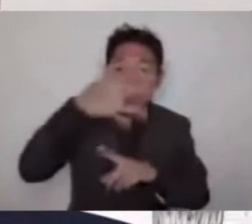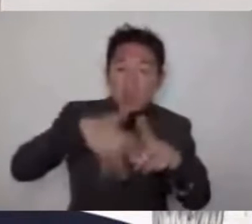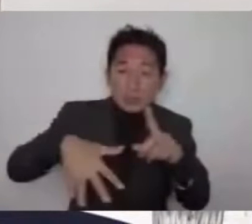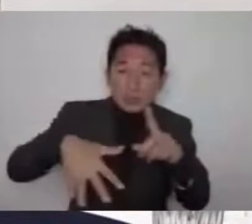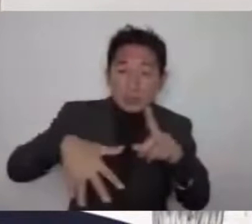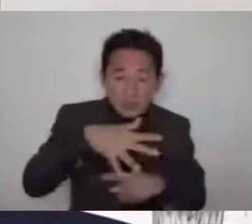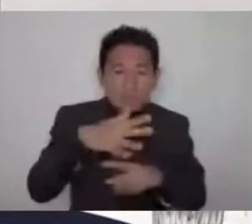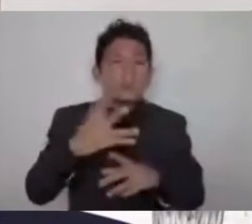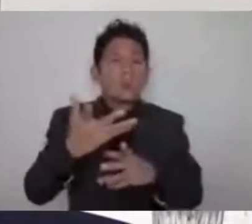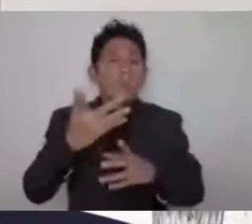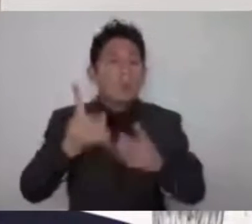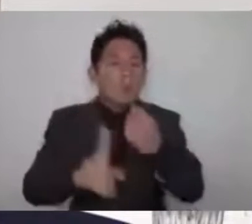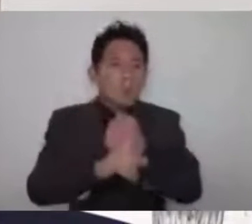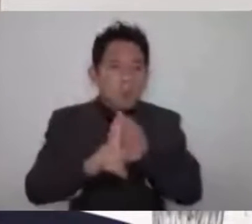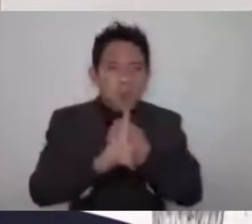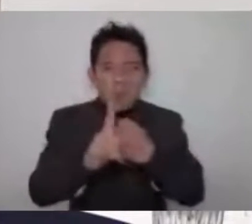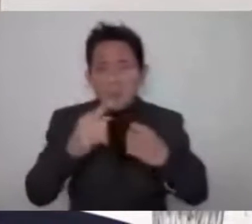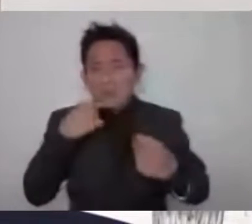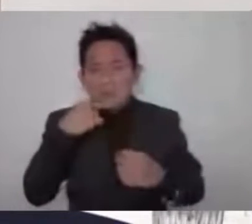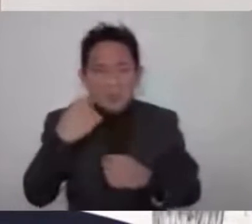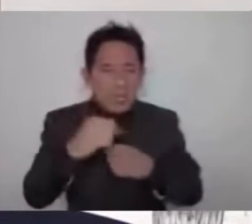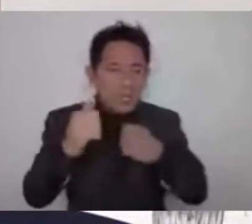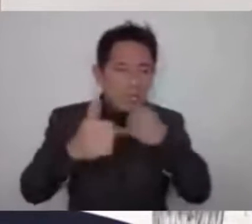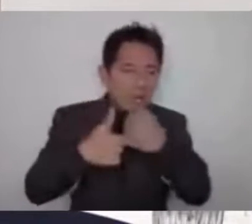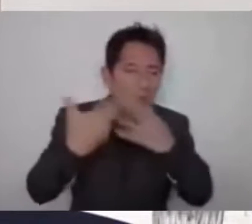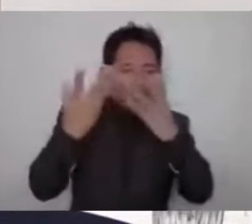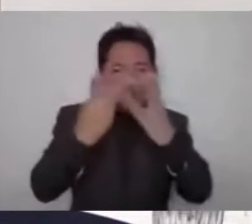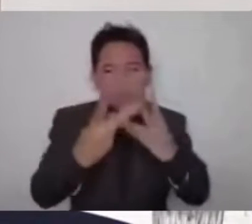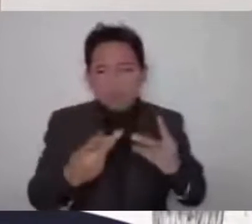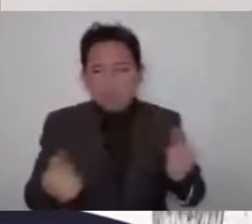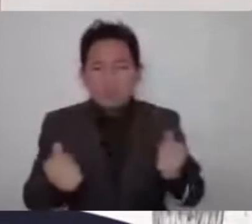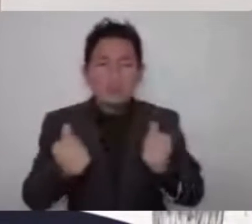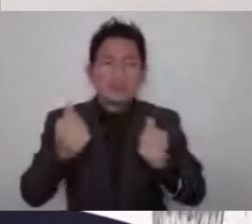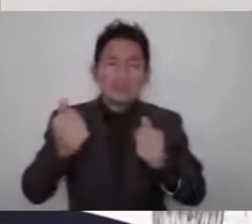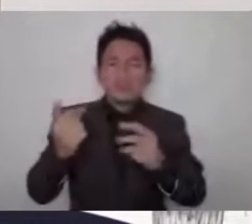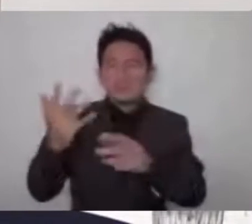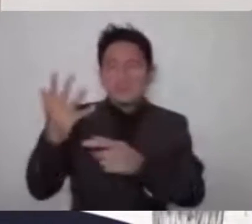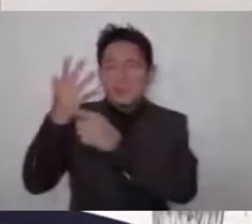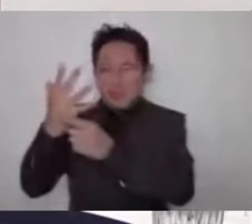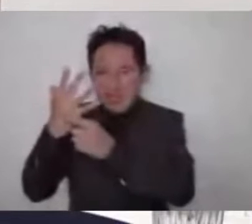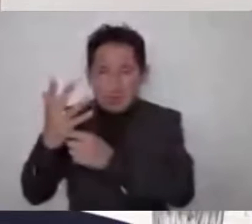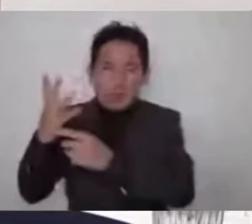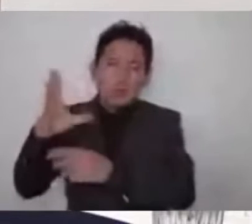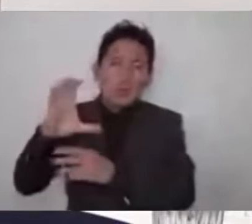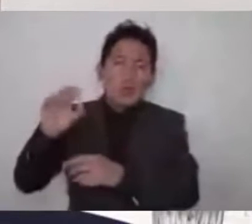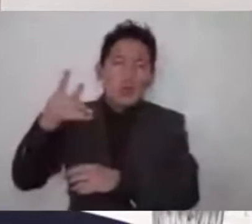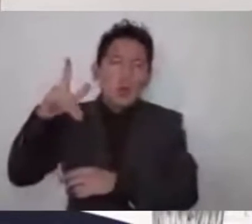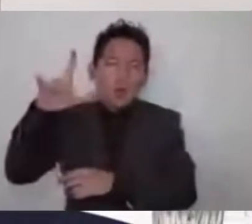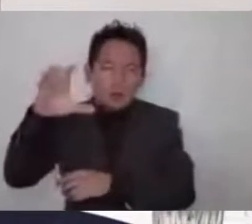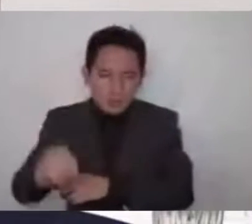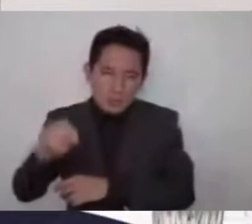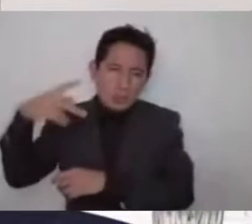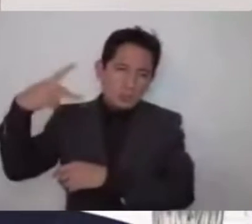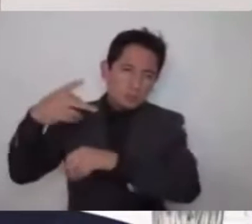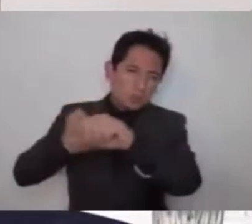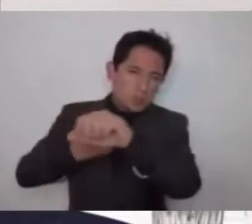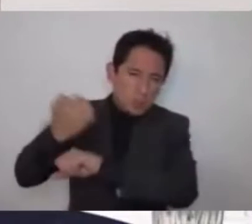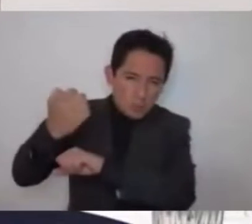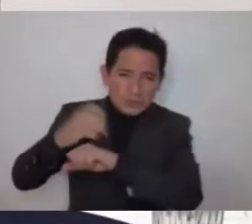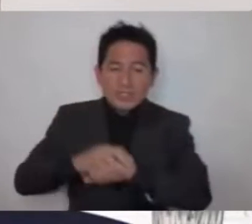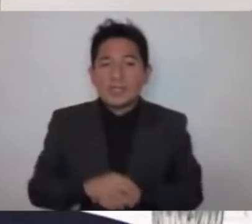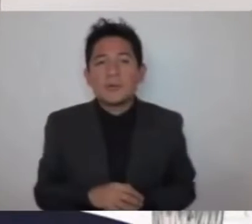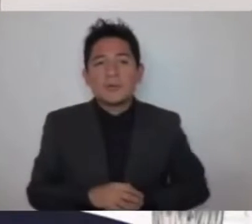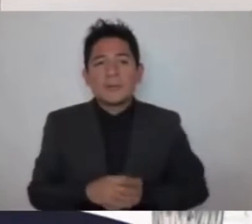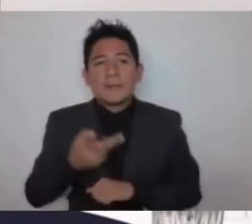siendo vigentes en la Constitución y en la ley pero que han caído prácticamente en desuso por